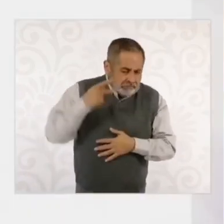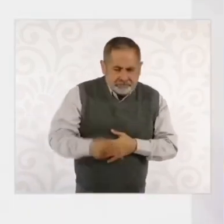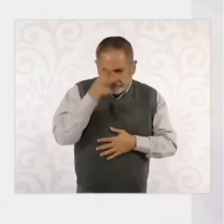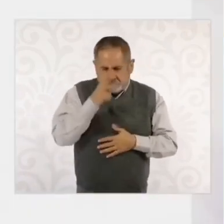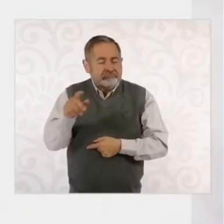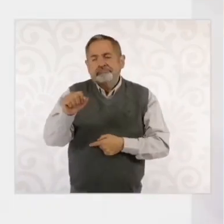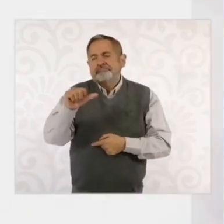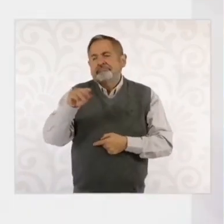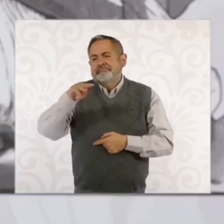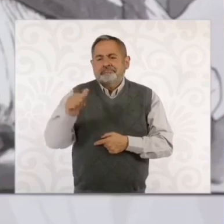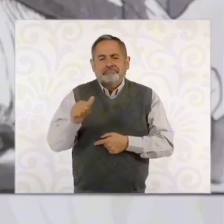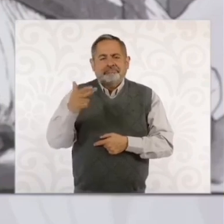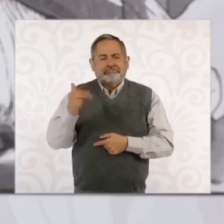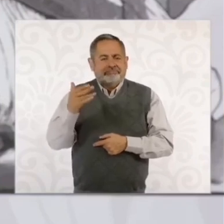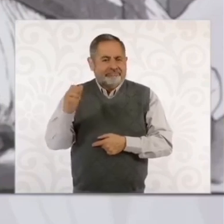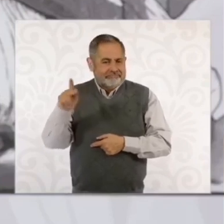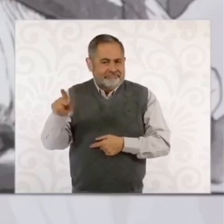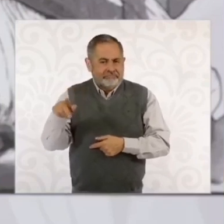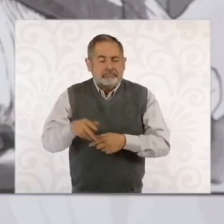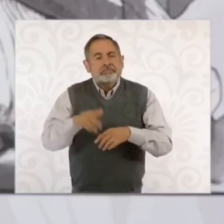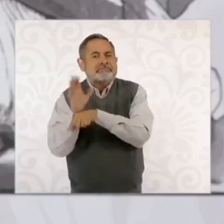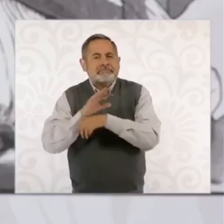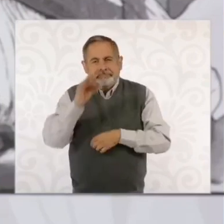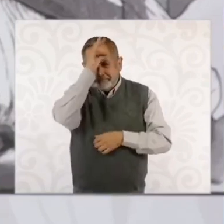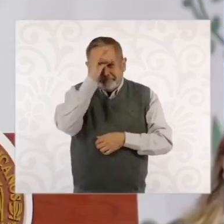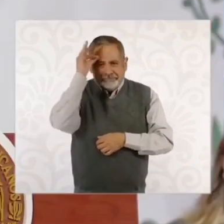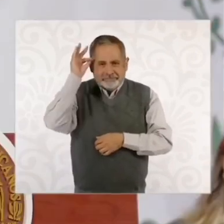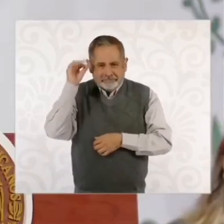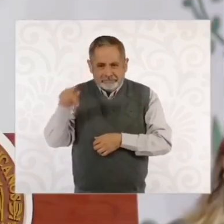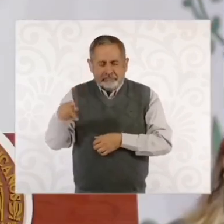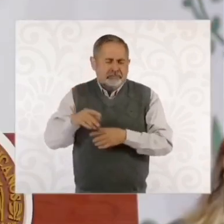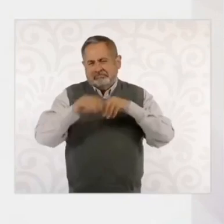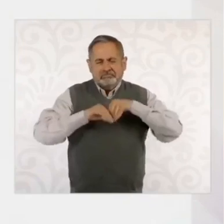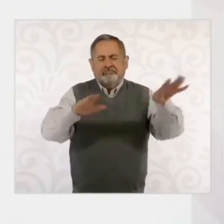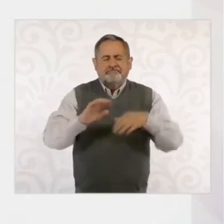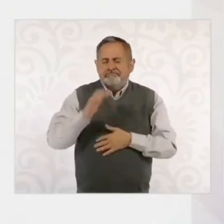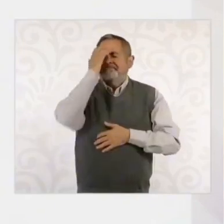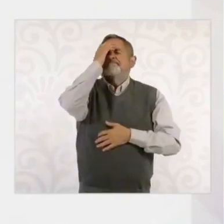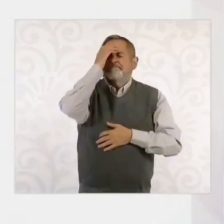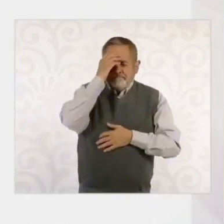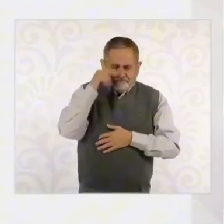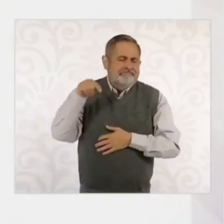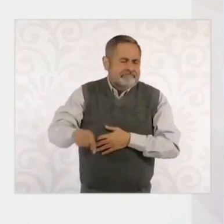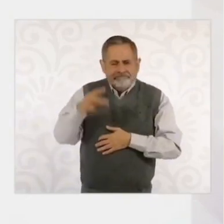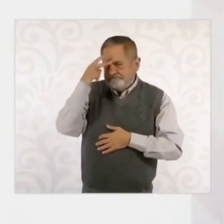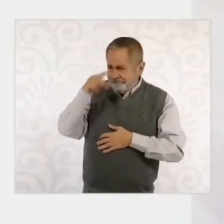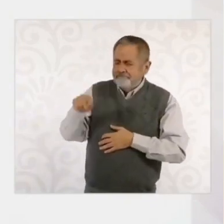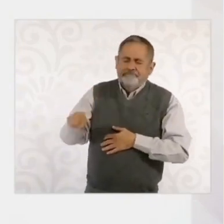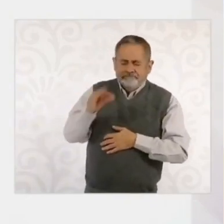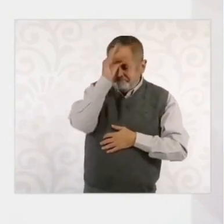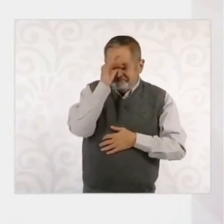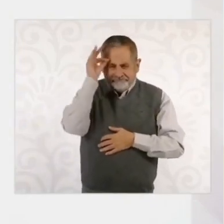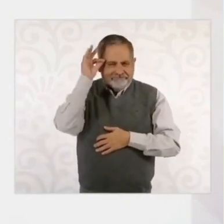a Veracruz. Fíjense, la película que ella hizo de Frida volvió a Frida Kahlo un hito en el mundo